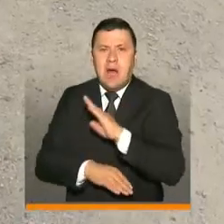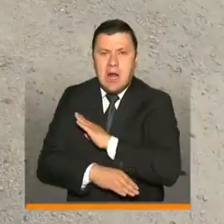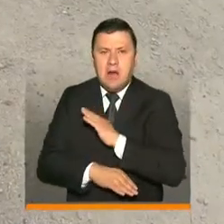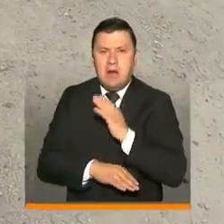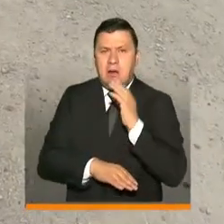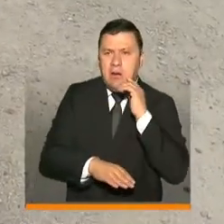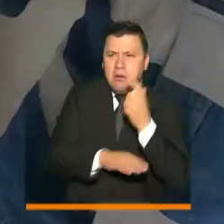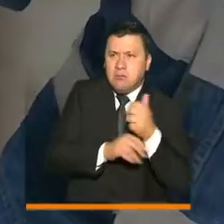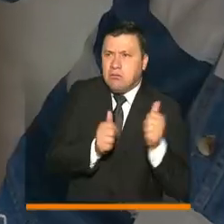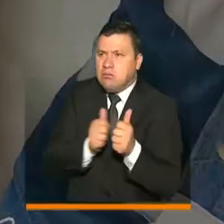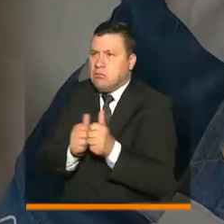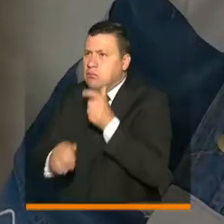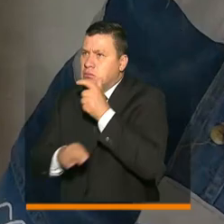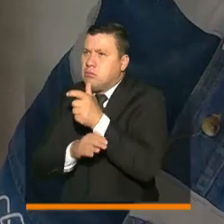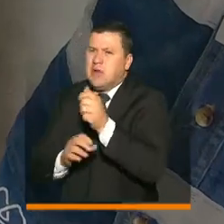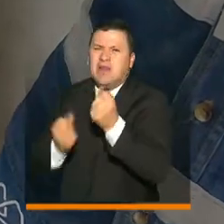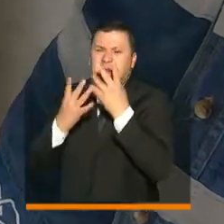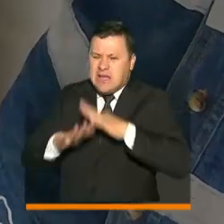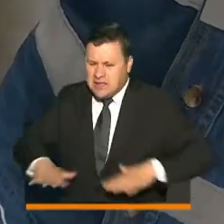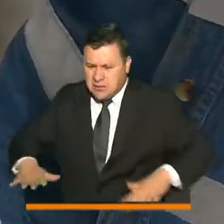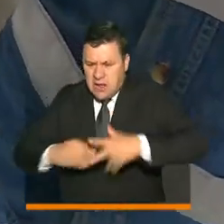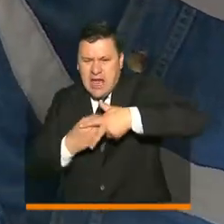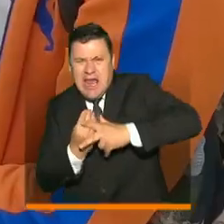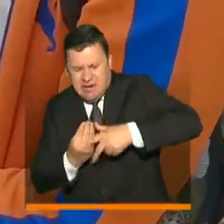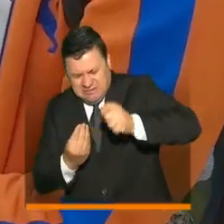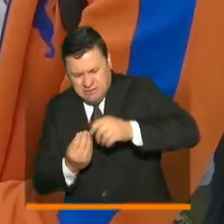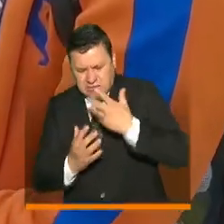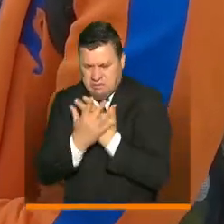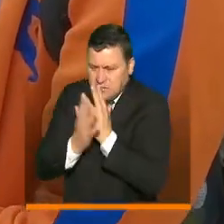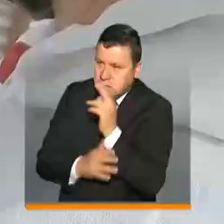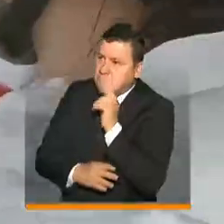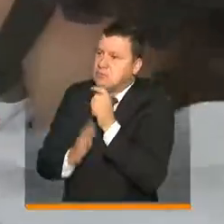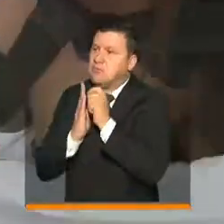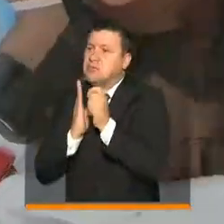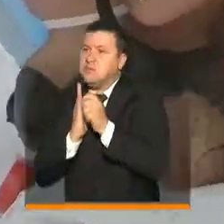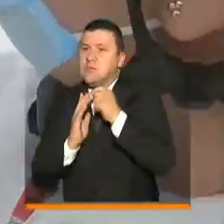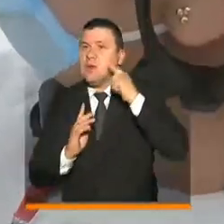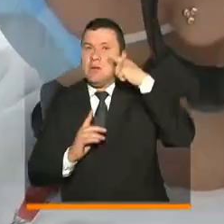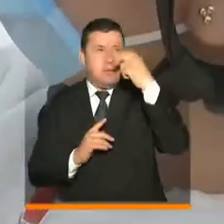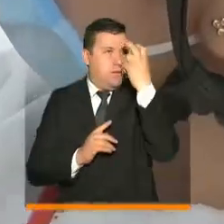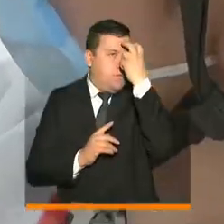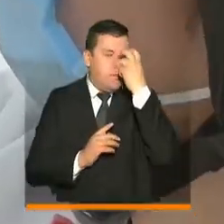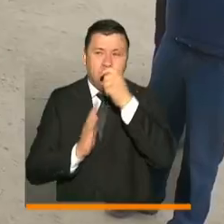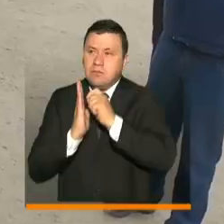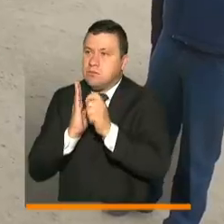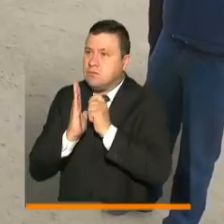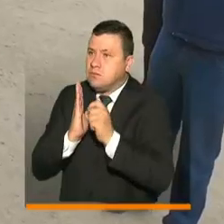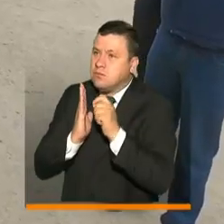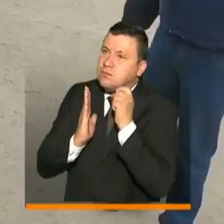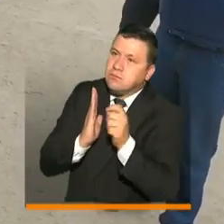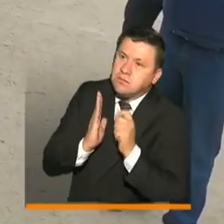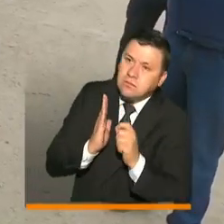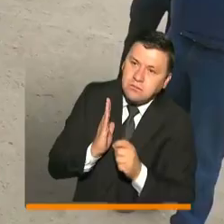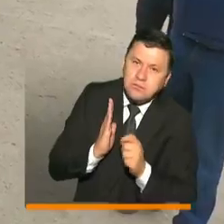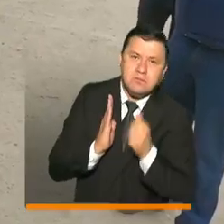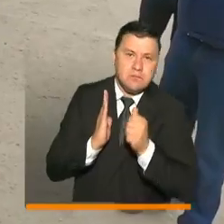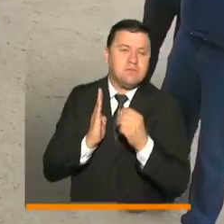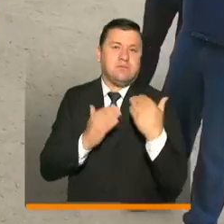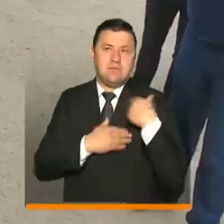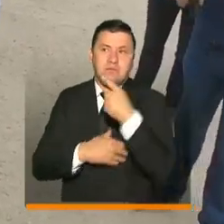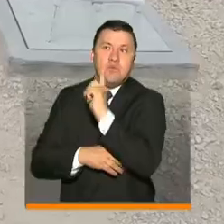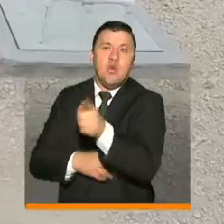todo el procedimiento para la desinfección de sus herramientas, lavado de manos, tomas de temperatura, las charlas correspondientes que tienen que hacer